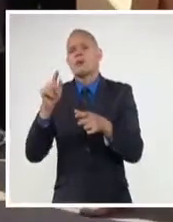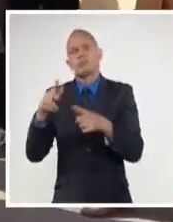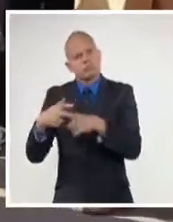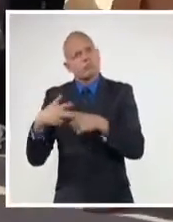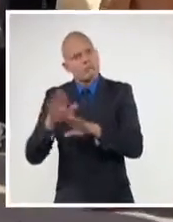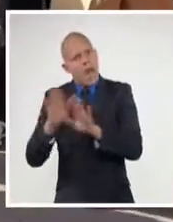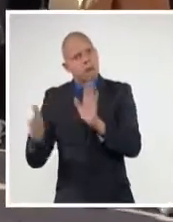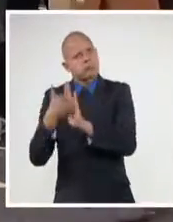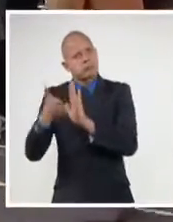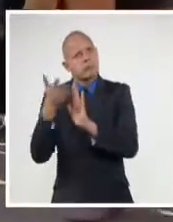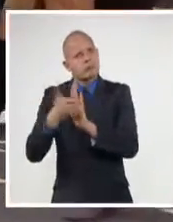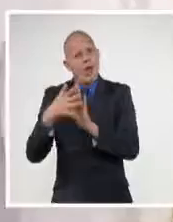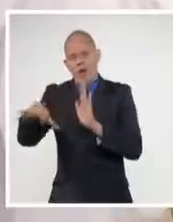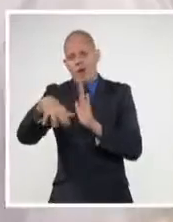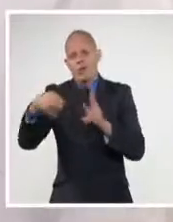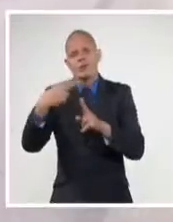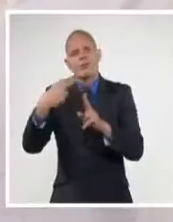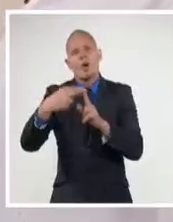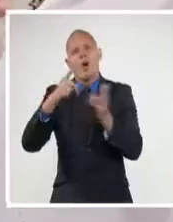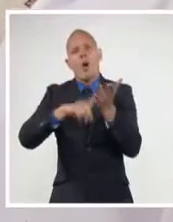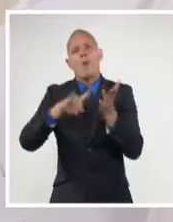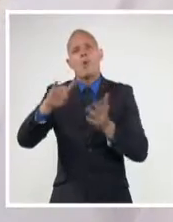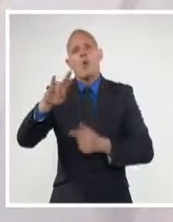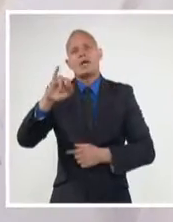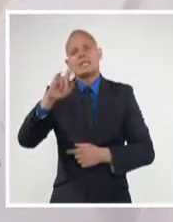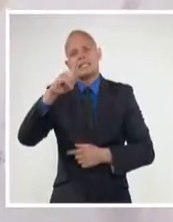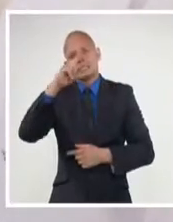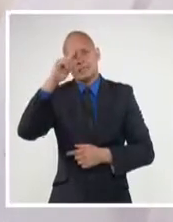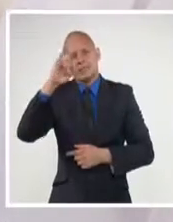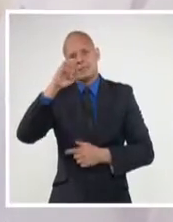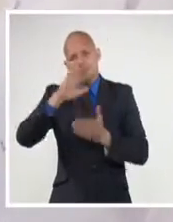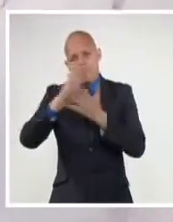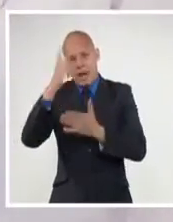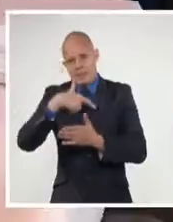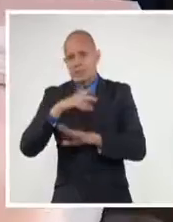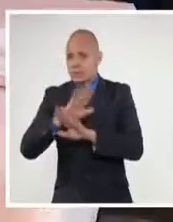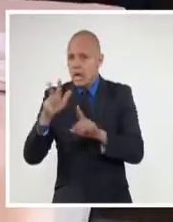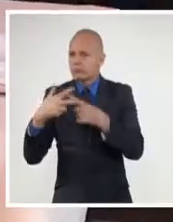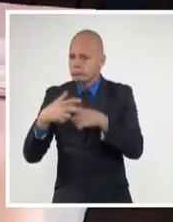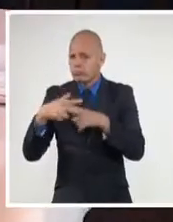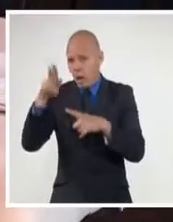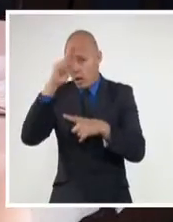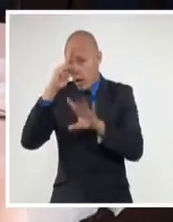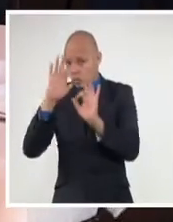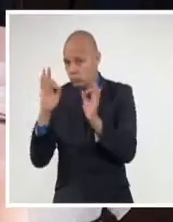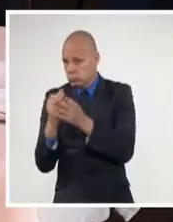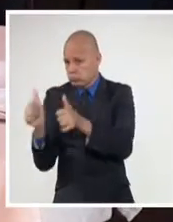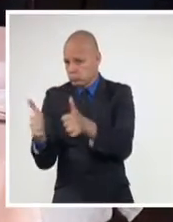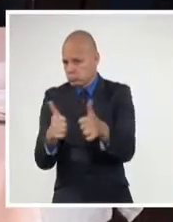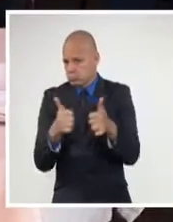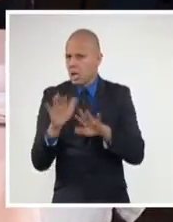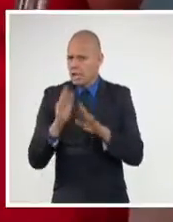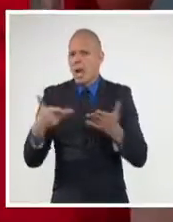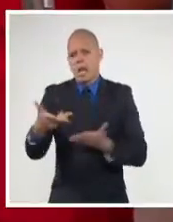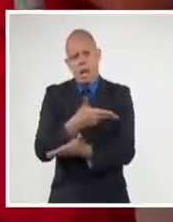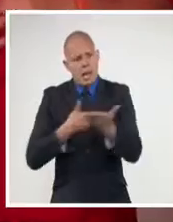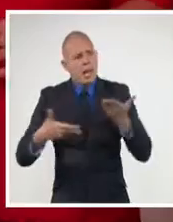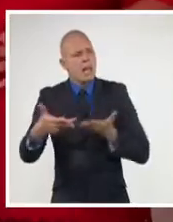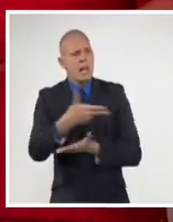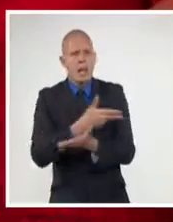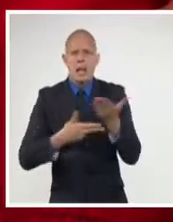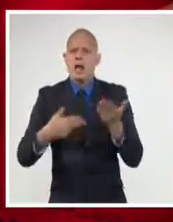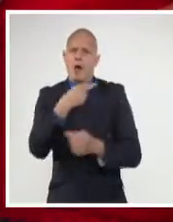una donación de insumos sanitarios. Los pobladores y trabajadores de la zona intercambiaron con los directivos del Fondo Cubano de Bienes Culturales, con